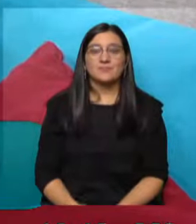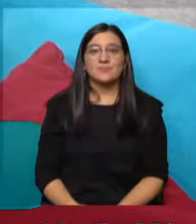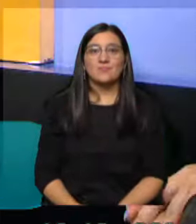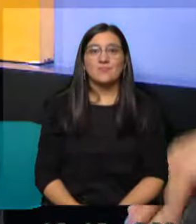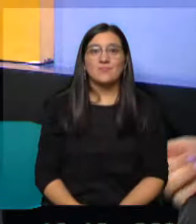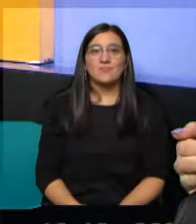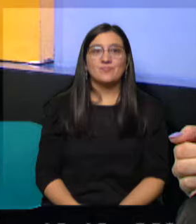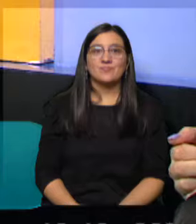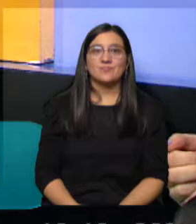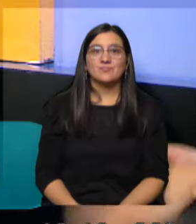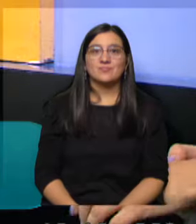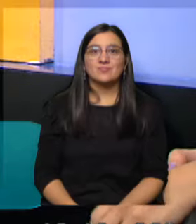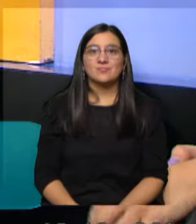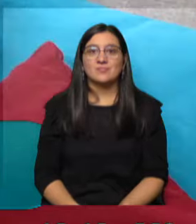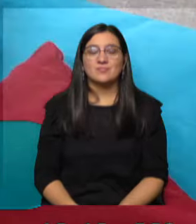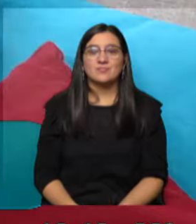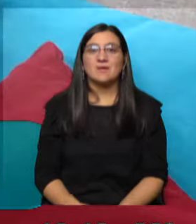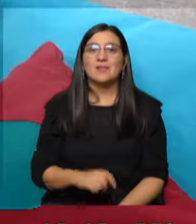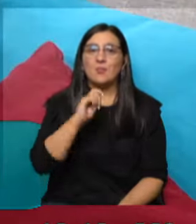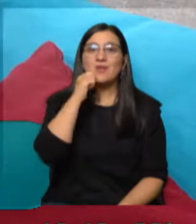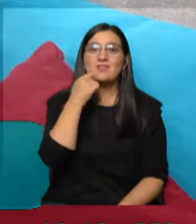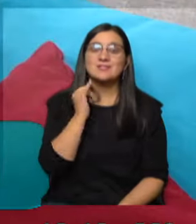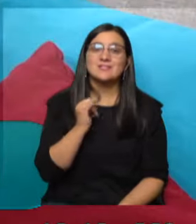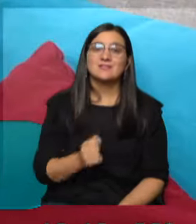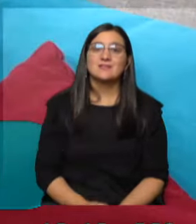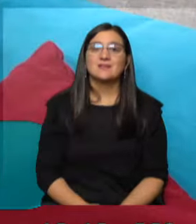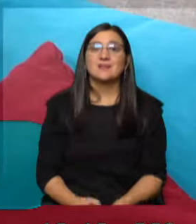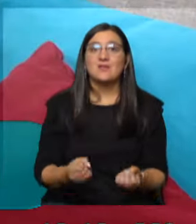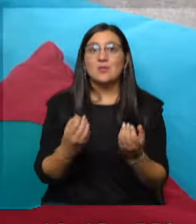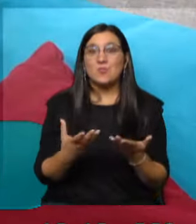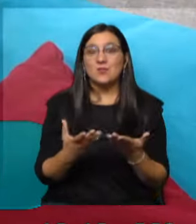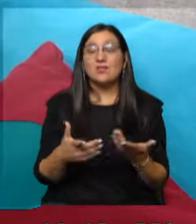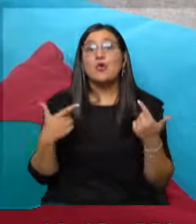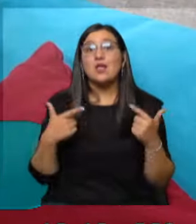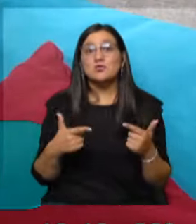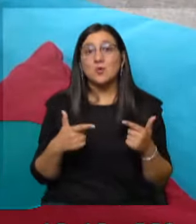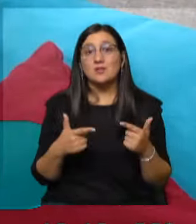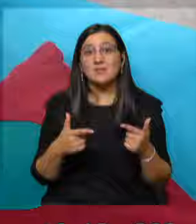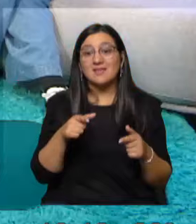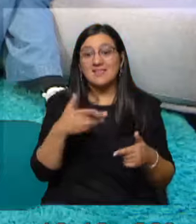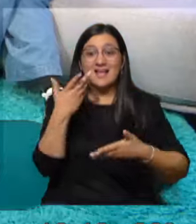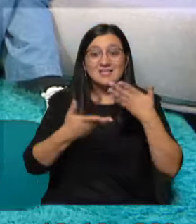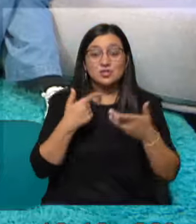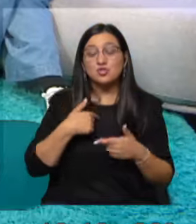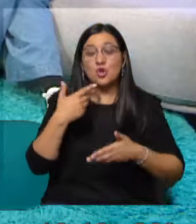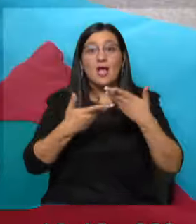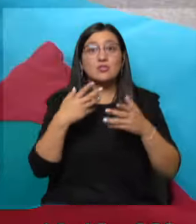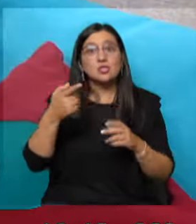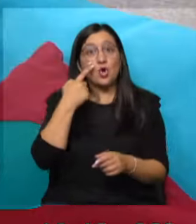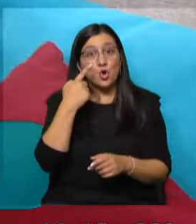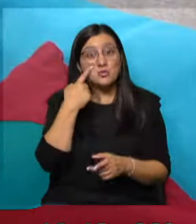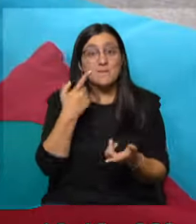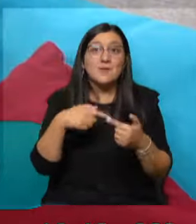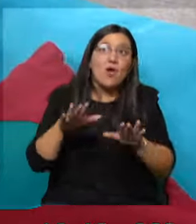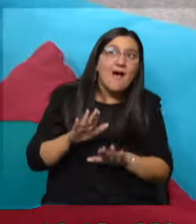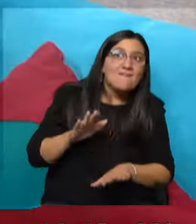Va a estar muy lindo, sí. Y nada, eso. Tengo la suerte de que estos temas que yo canto se conocen, pero de